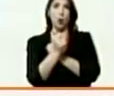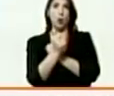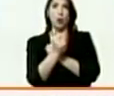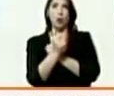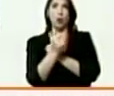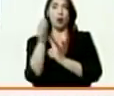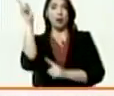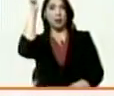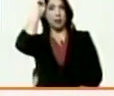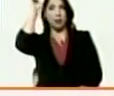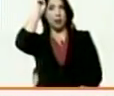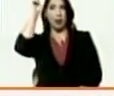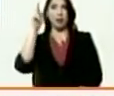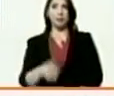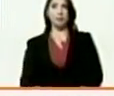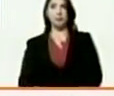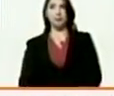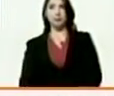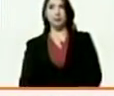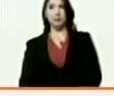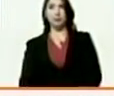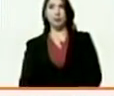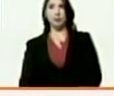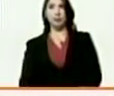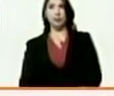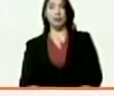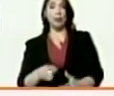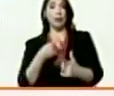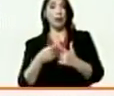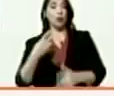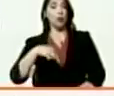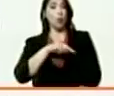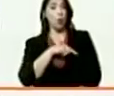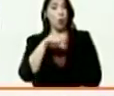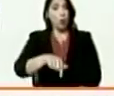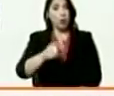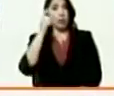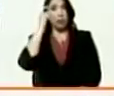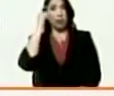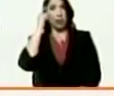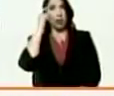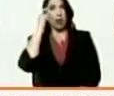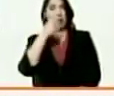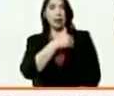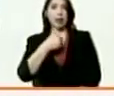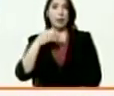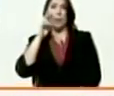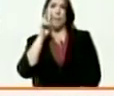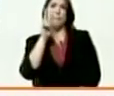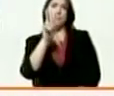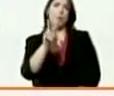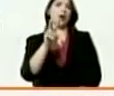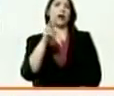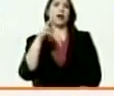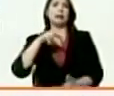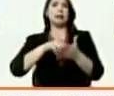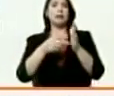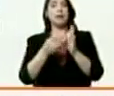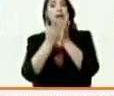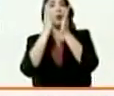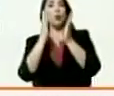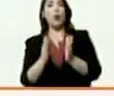e indígenas. Por lo tanto, nosotros el día de hoy queremos visibilizar lo que es la Escuela Nacional de